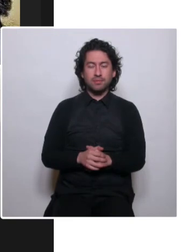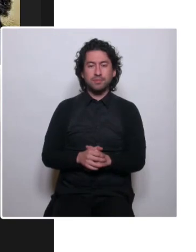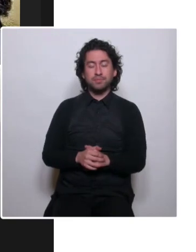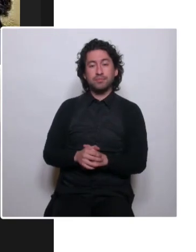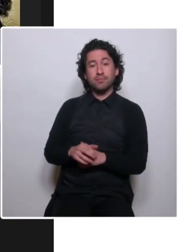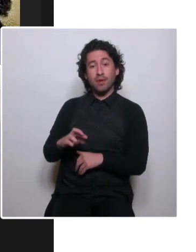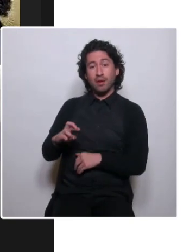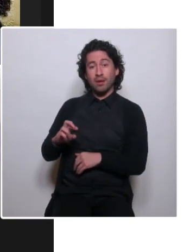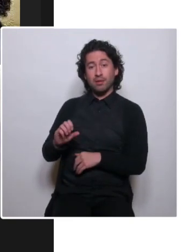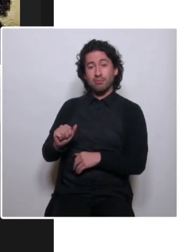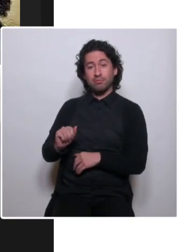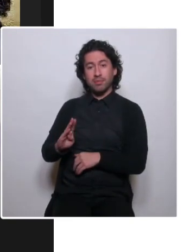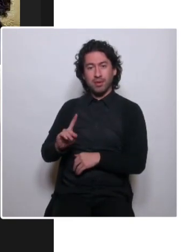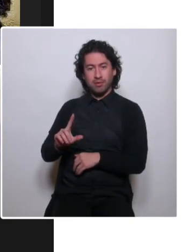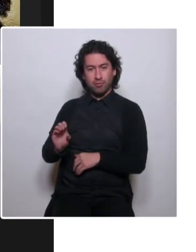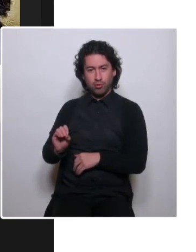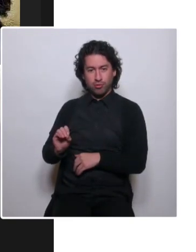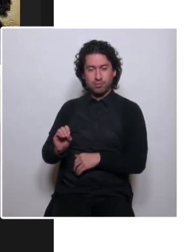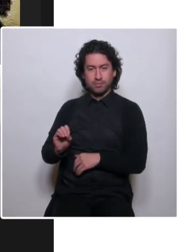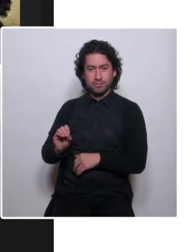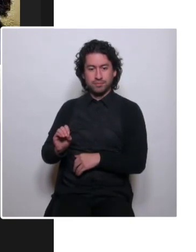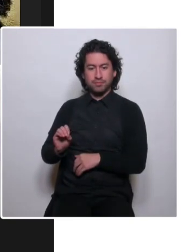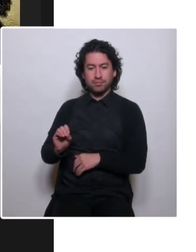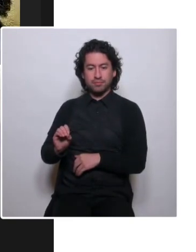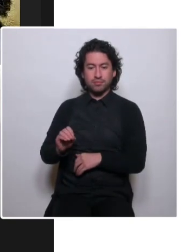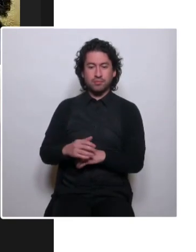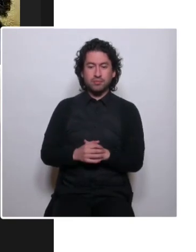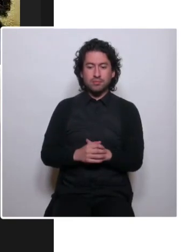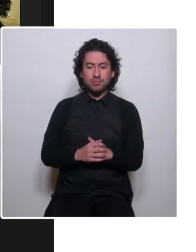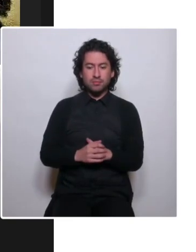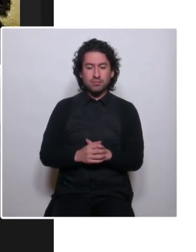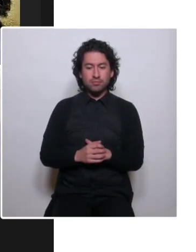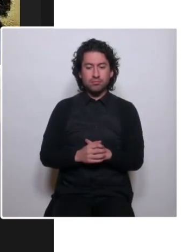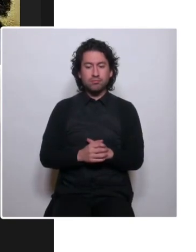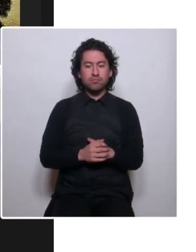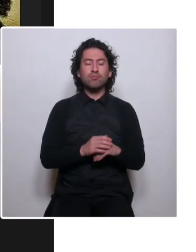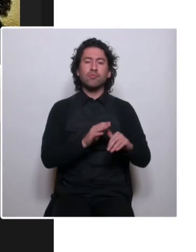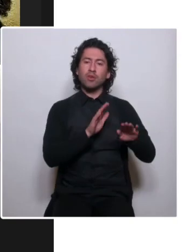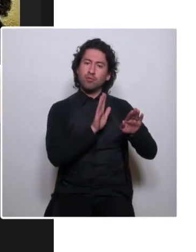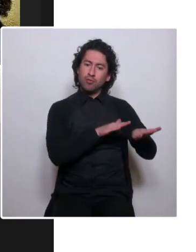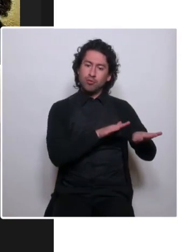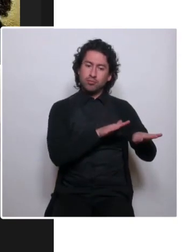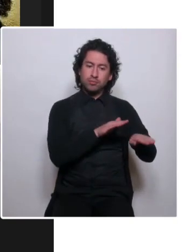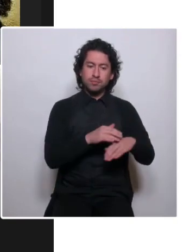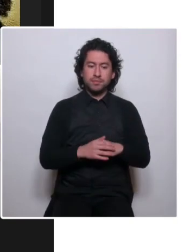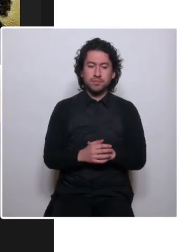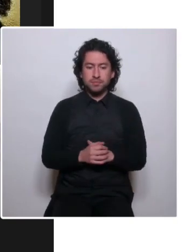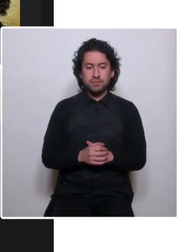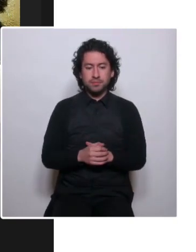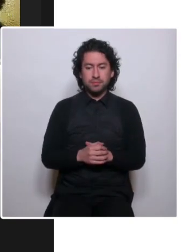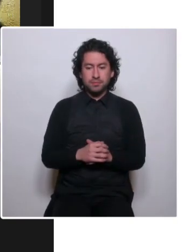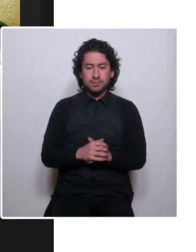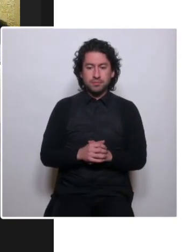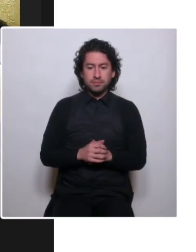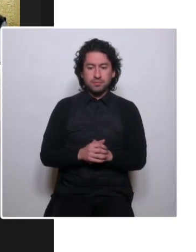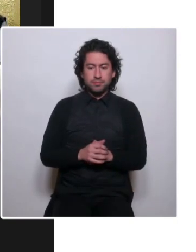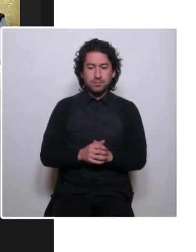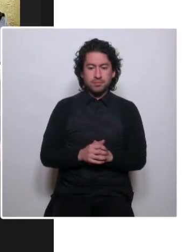Convencional Pablo Tolosa. A favor, señor secretario.